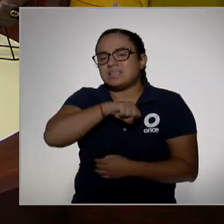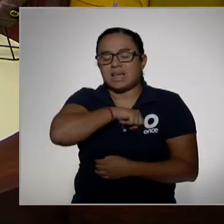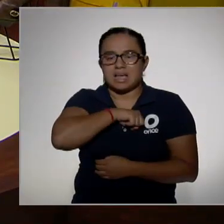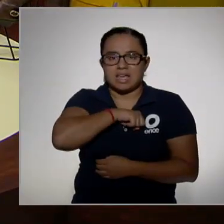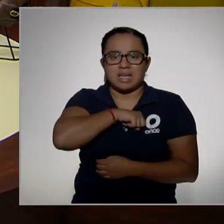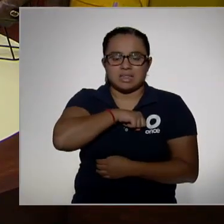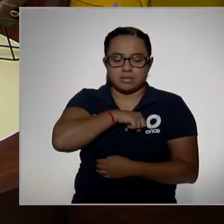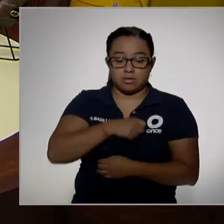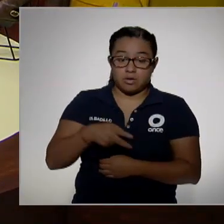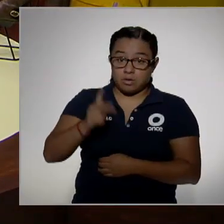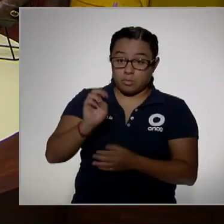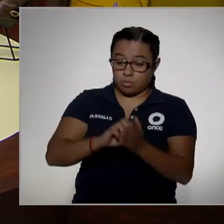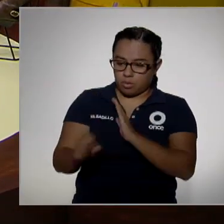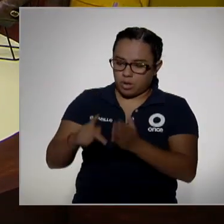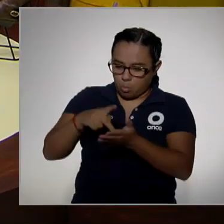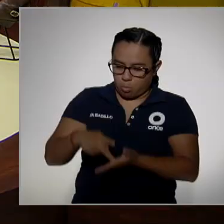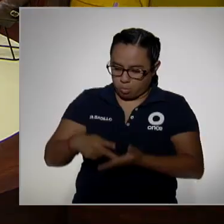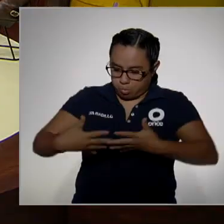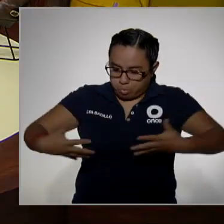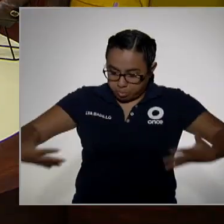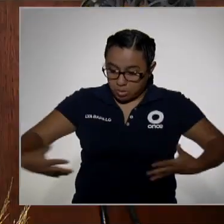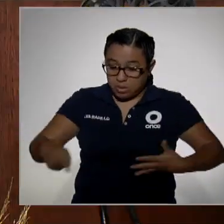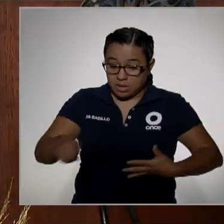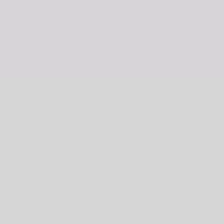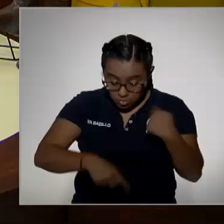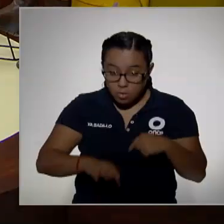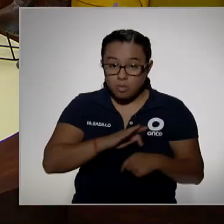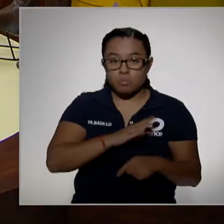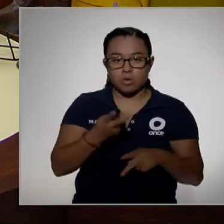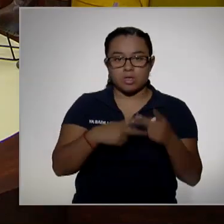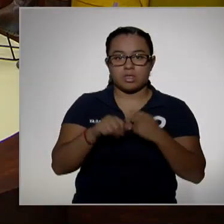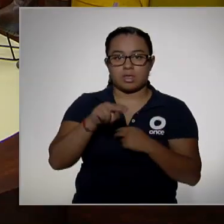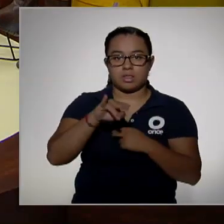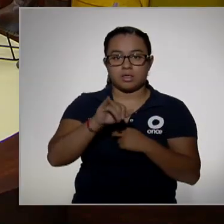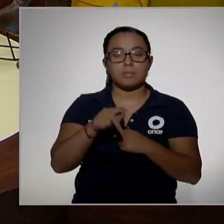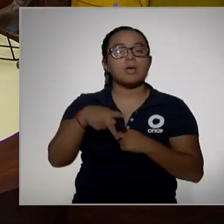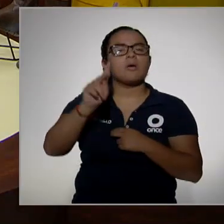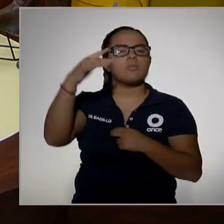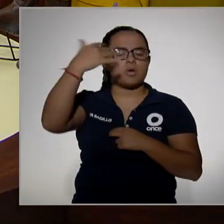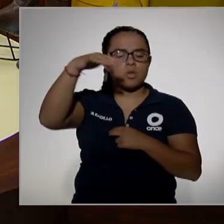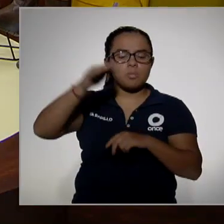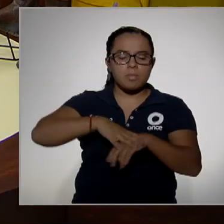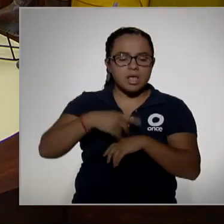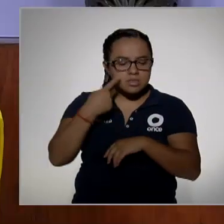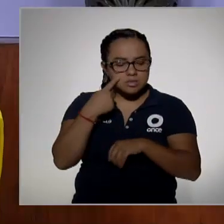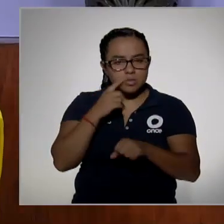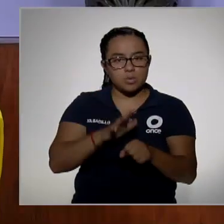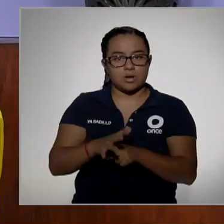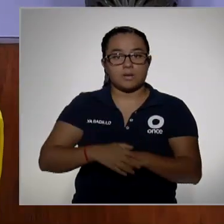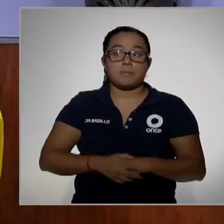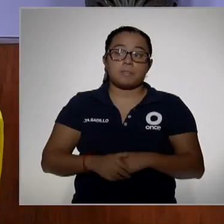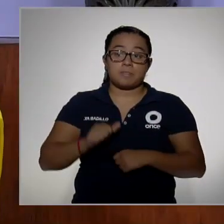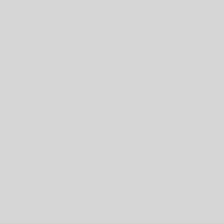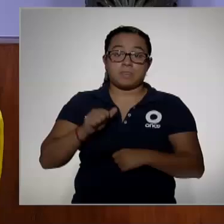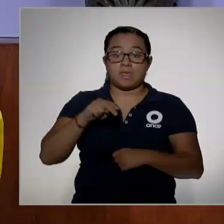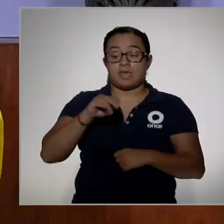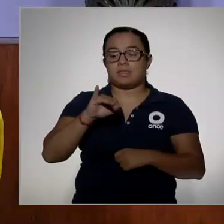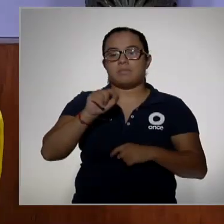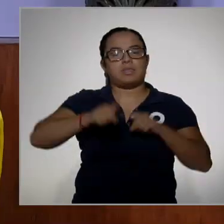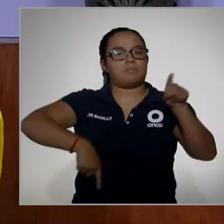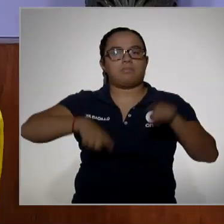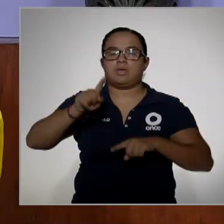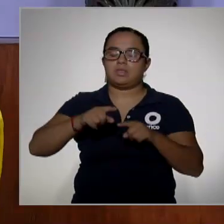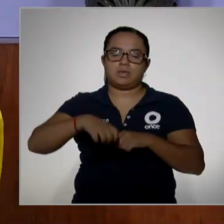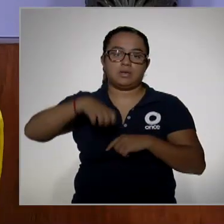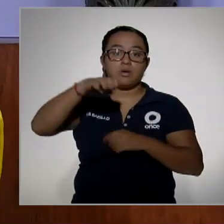tener sobrepeso está robusto y tener anemia en adultos la causa más común de anemia depende de la edad en